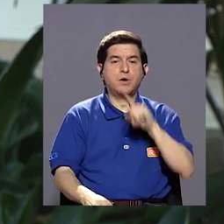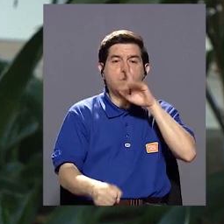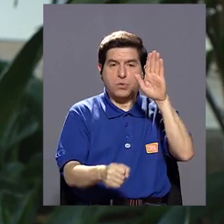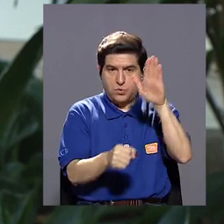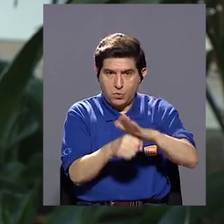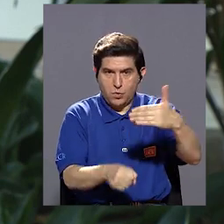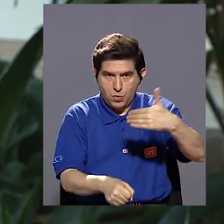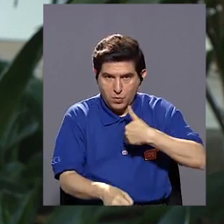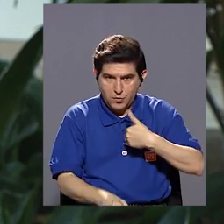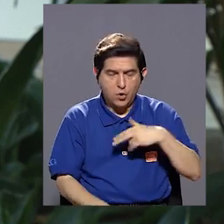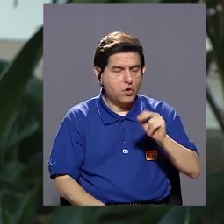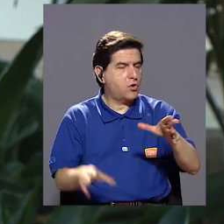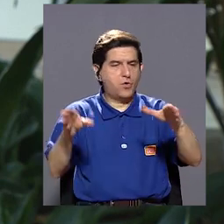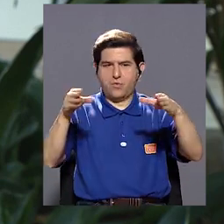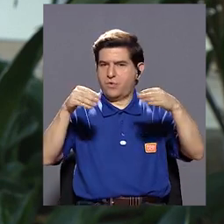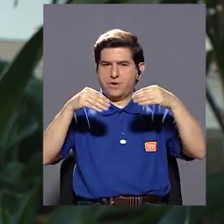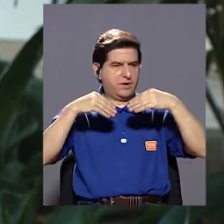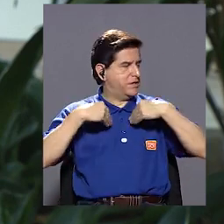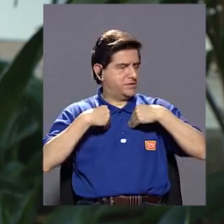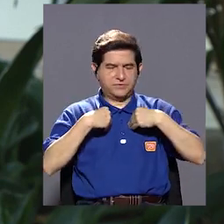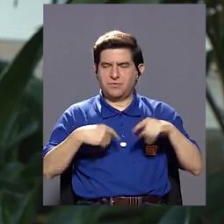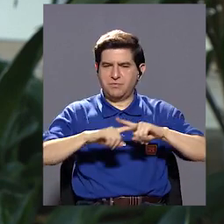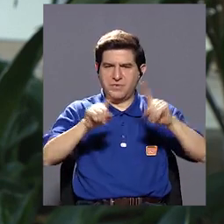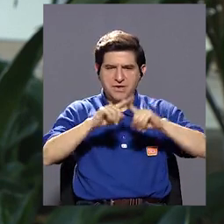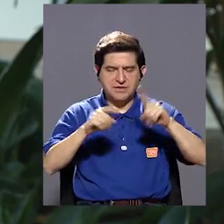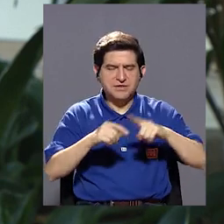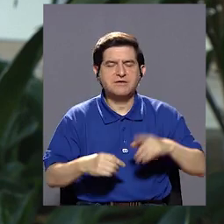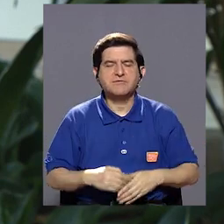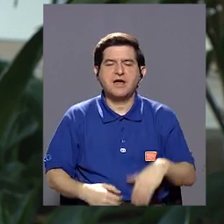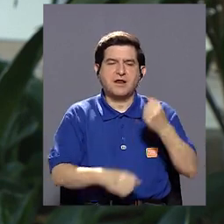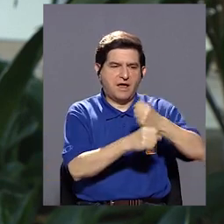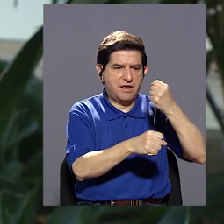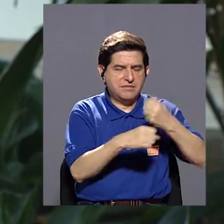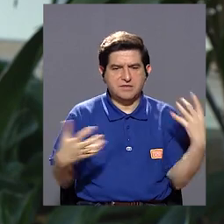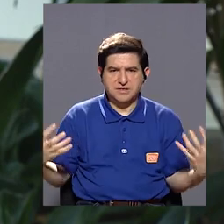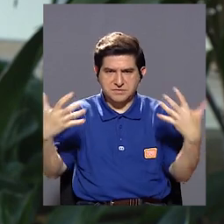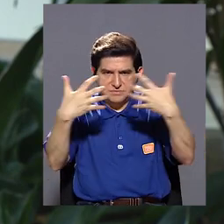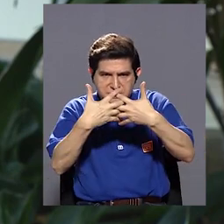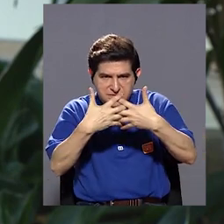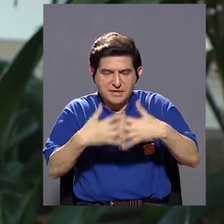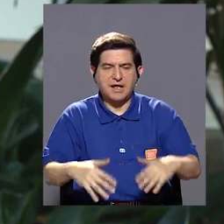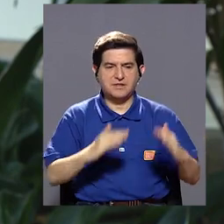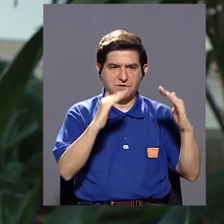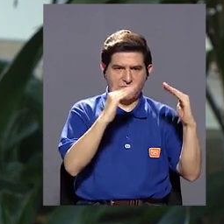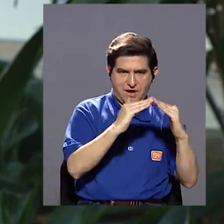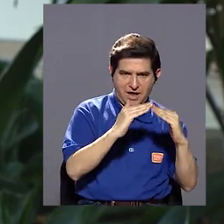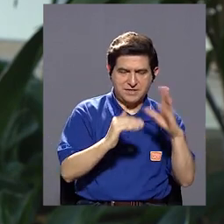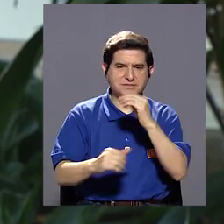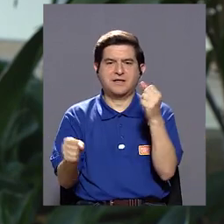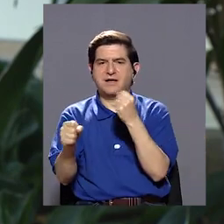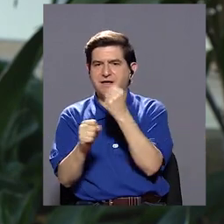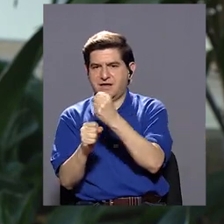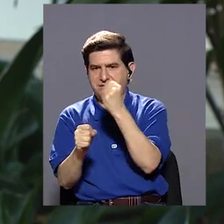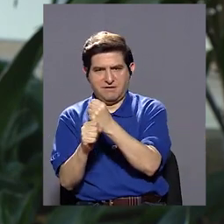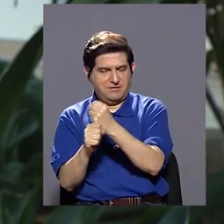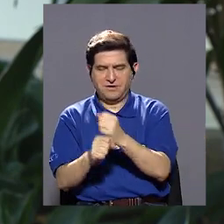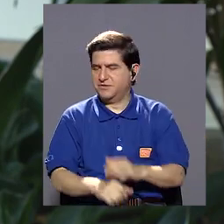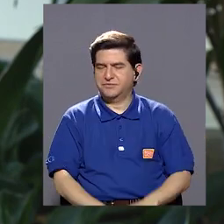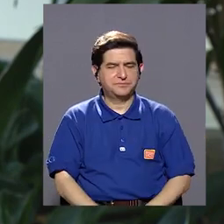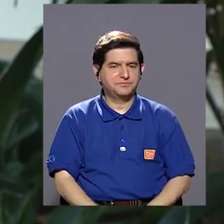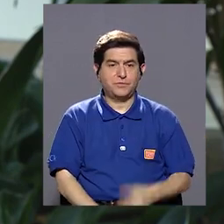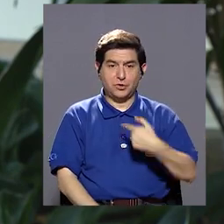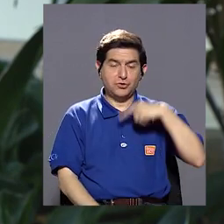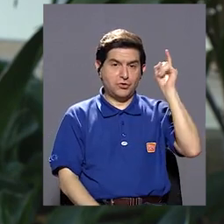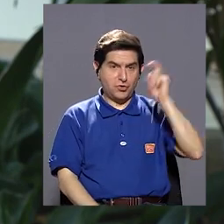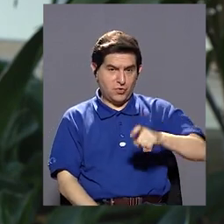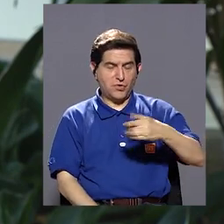tengo que asumir o enfrentar diferentes tareas combinando lo que ocurre en el hogar con lo que ocurre en el trabajo. Realmente